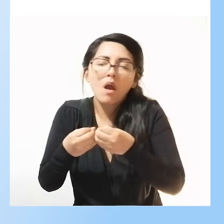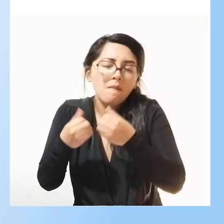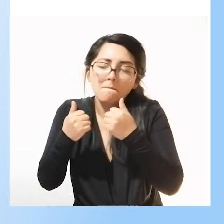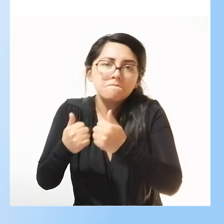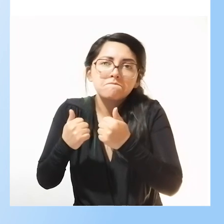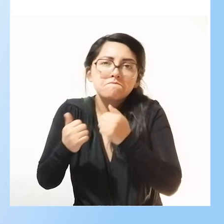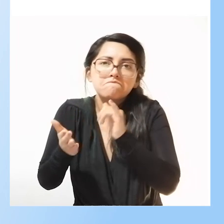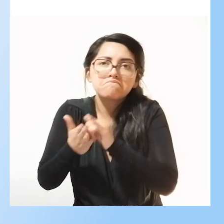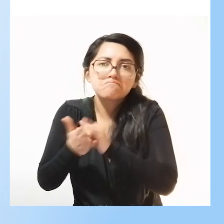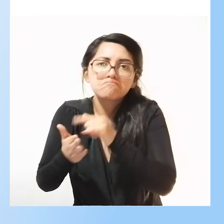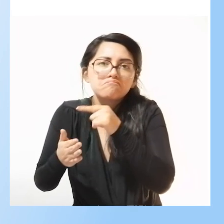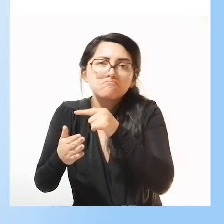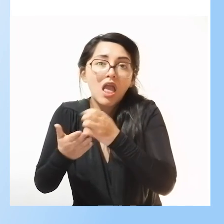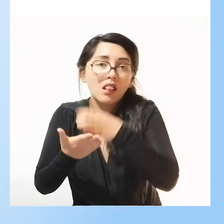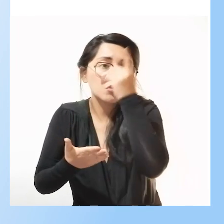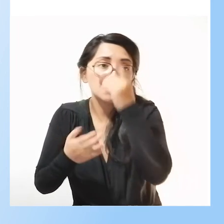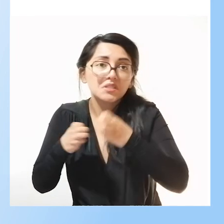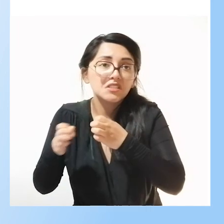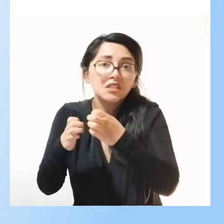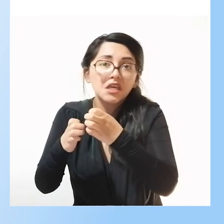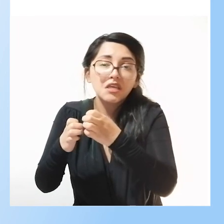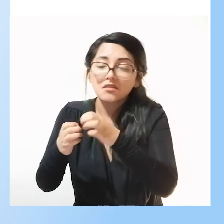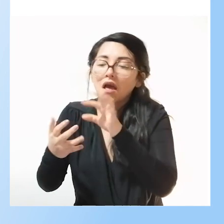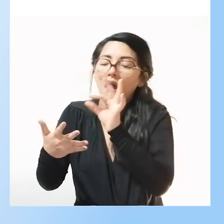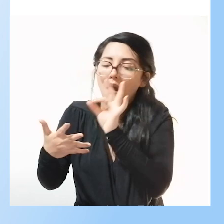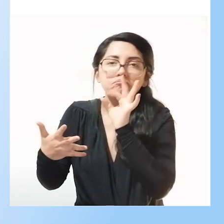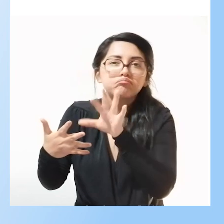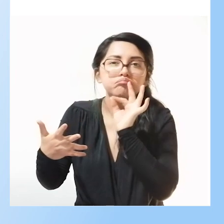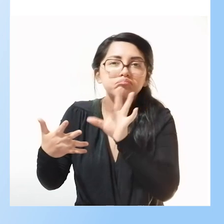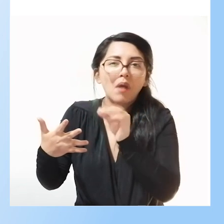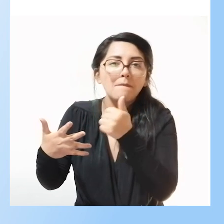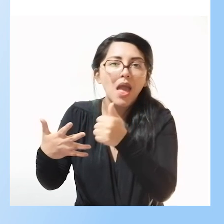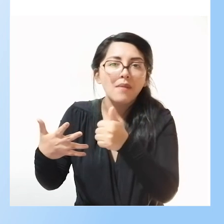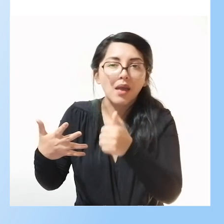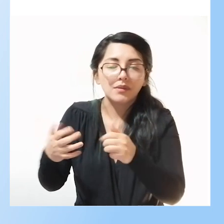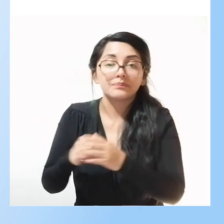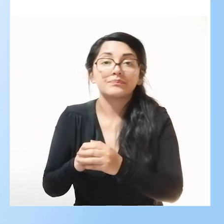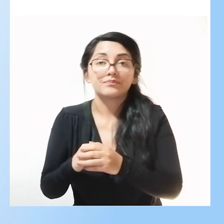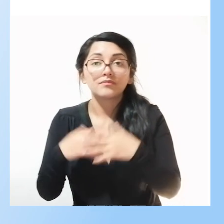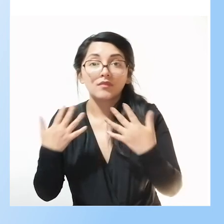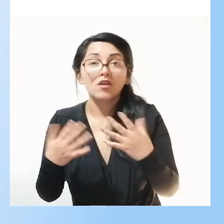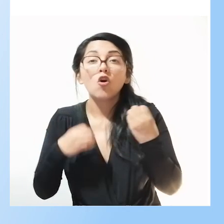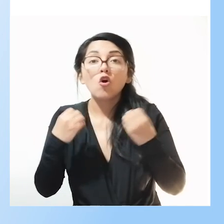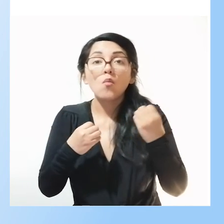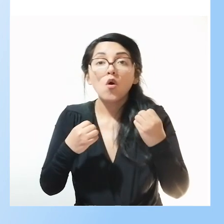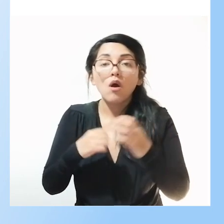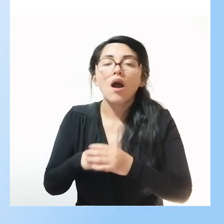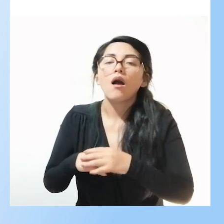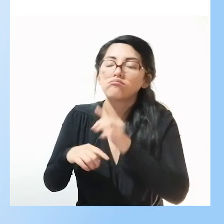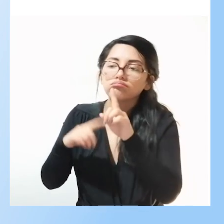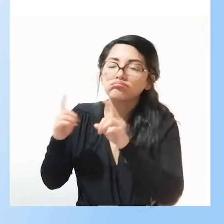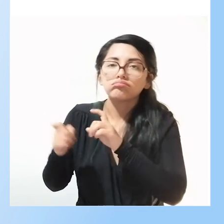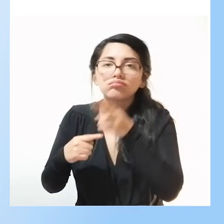educativas. Y esto se puede hacer a partir de lo que ya les funciona a los propios docentes.